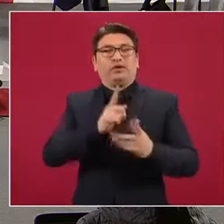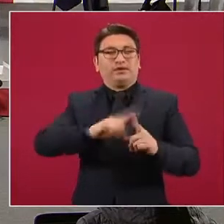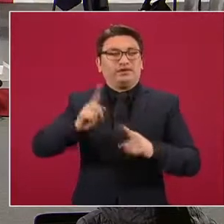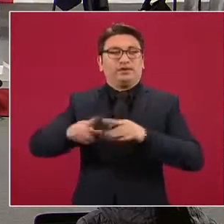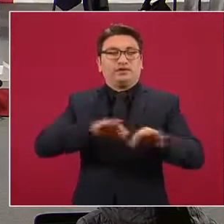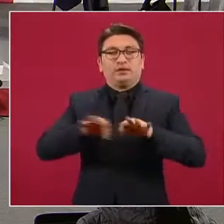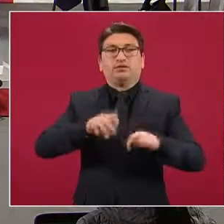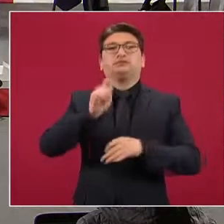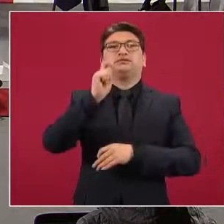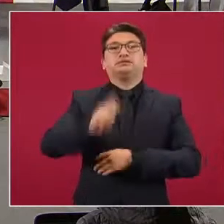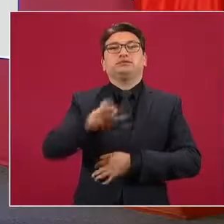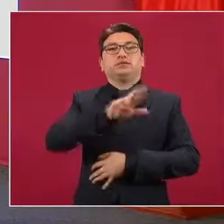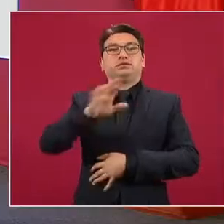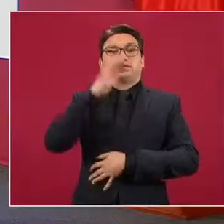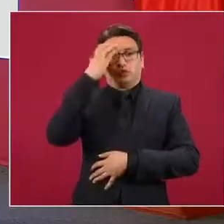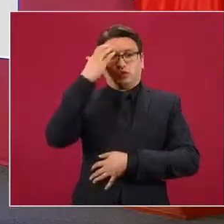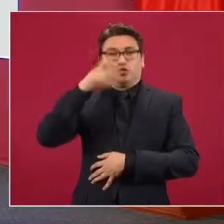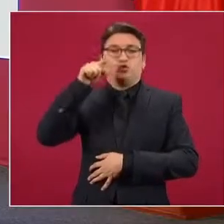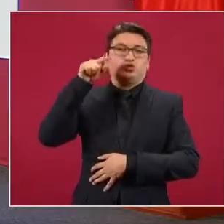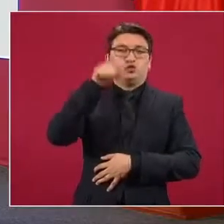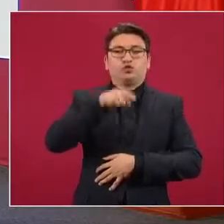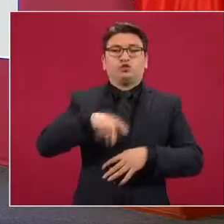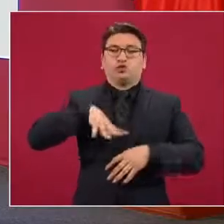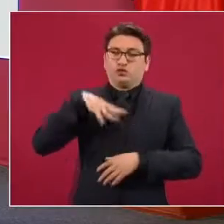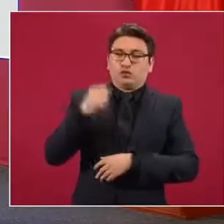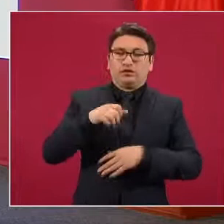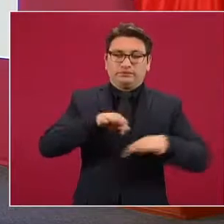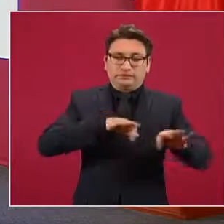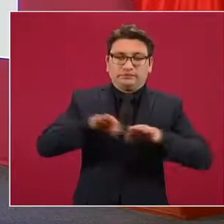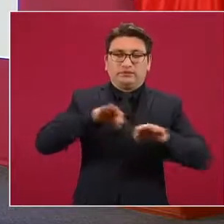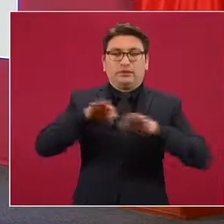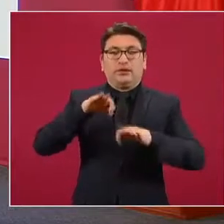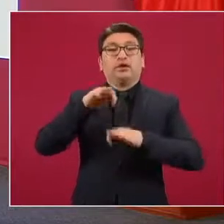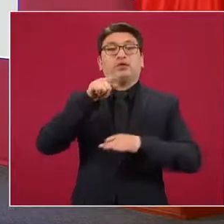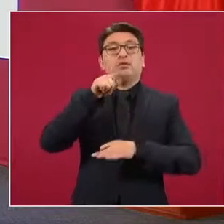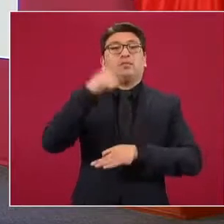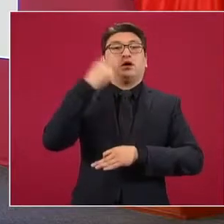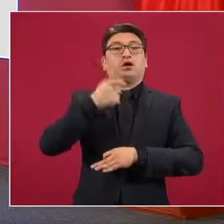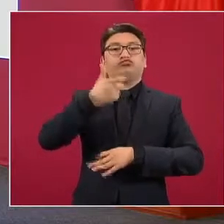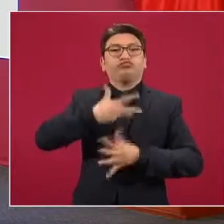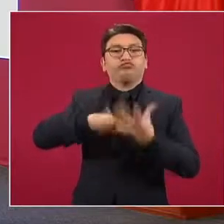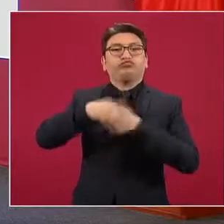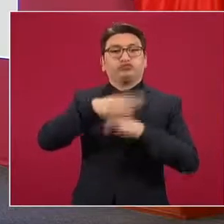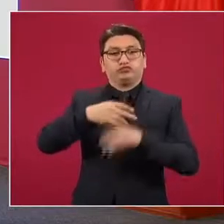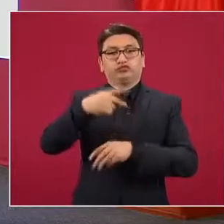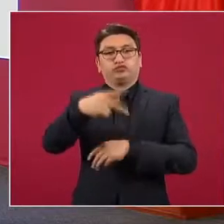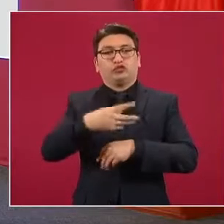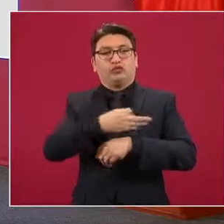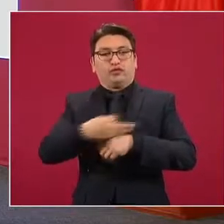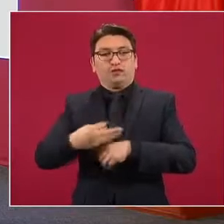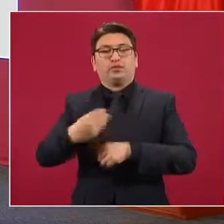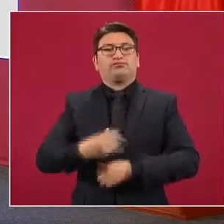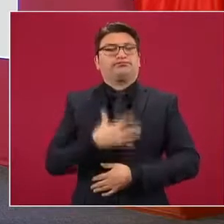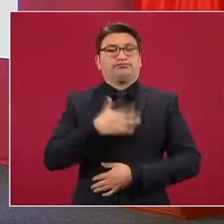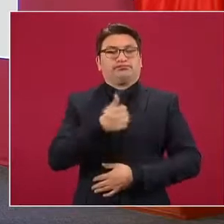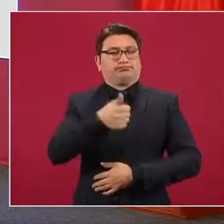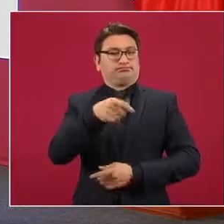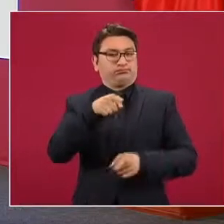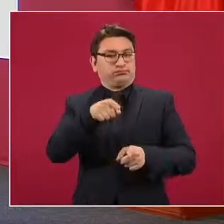el reconocimiento de tu esfuerzo y la condición para tu sustento, el de los tuyos y tu bienestar